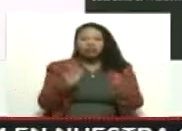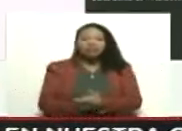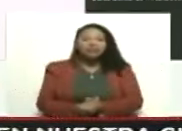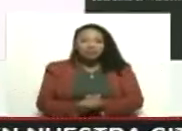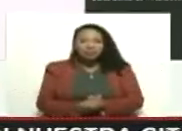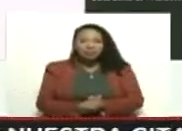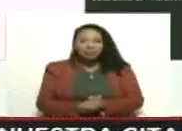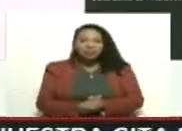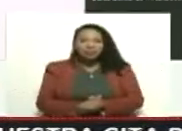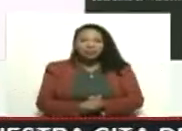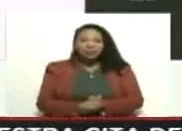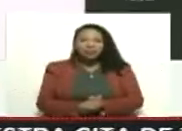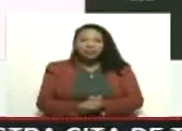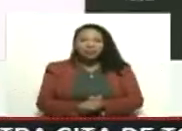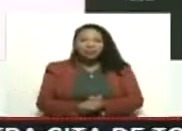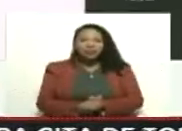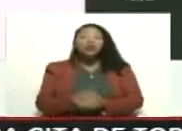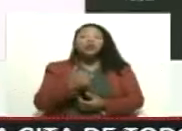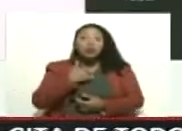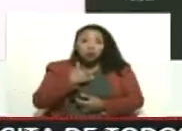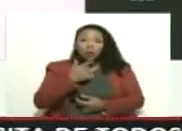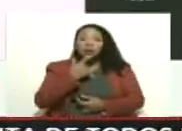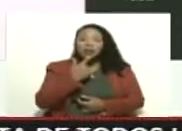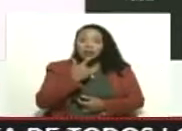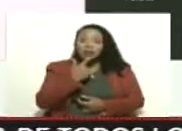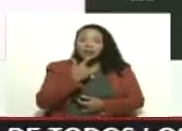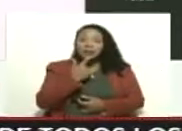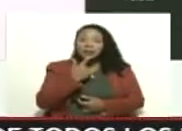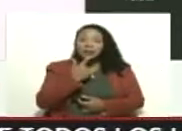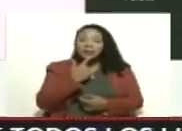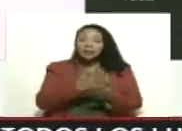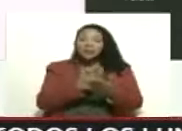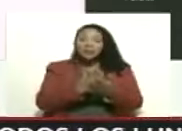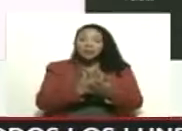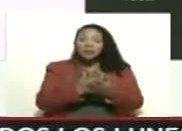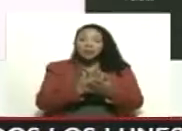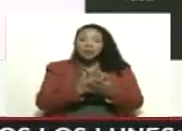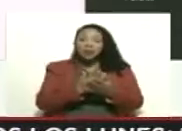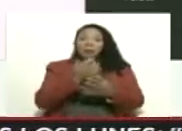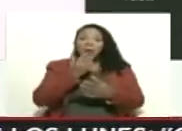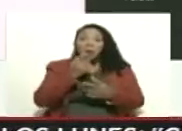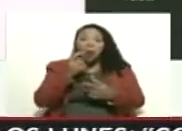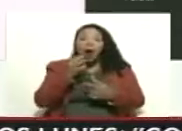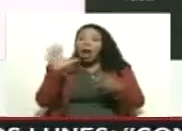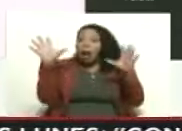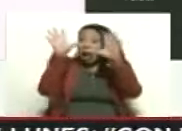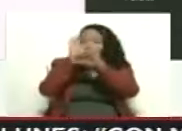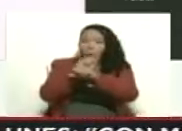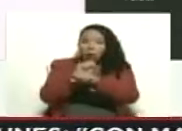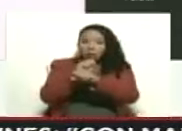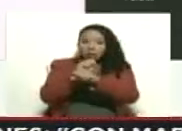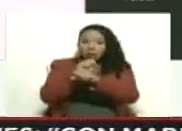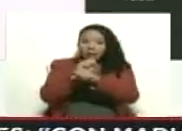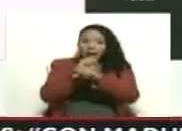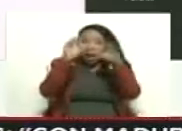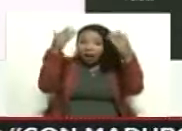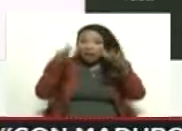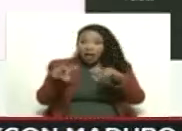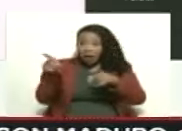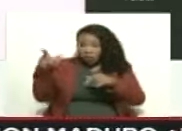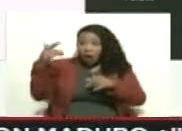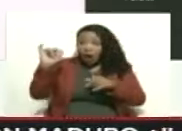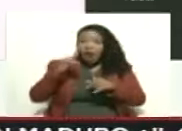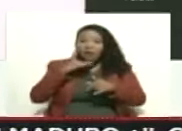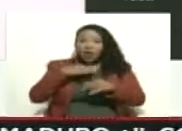de corazón Yo siempre digo imagínense una cena navideña que ellos tienen tienen para eso y para más